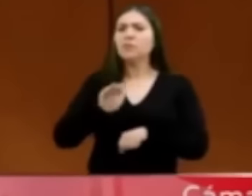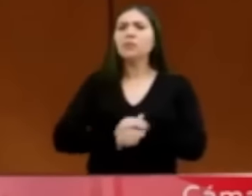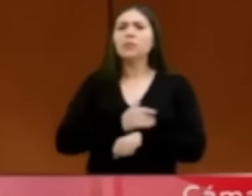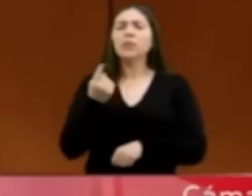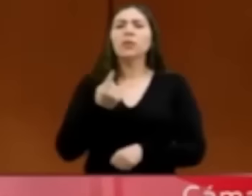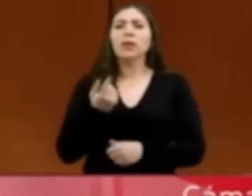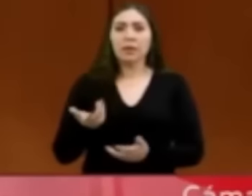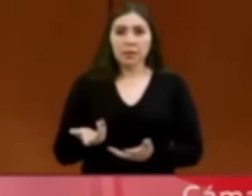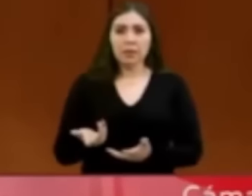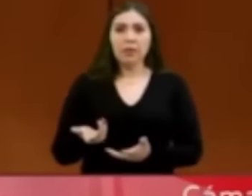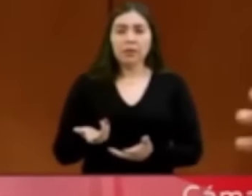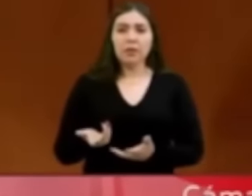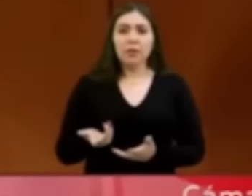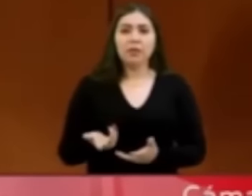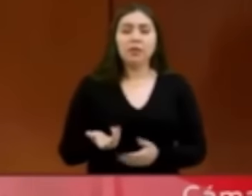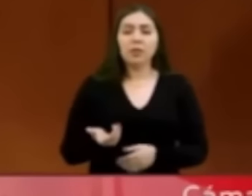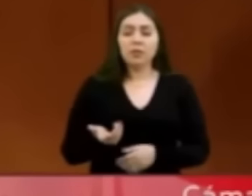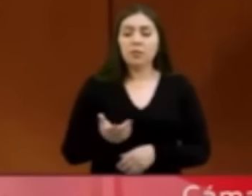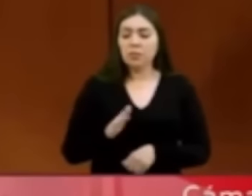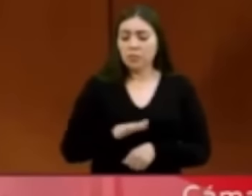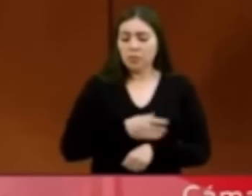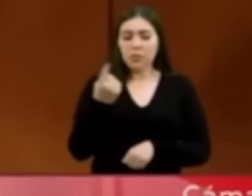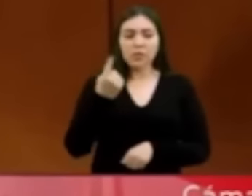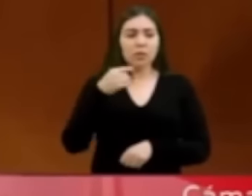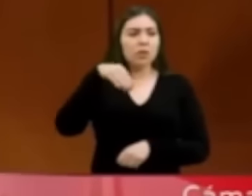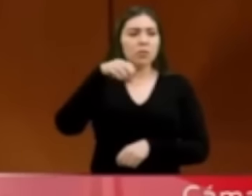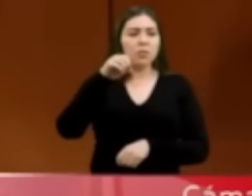no pudiera ser senador?